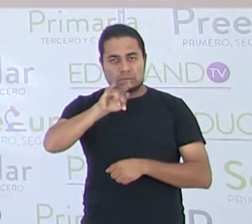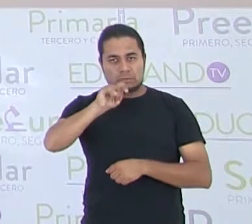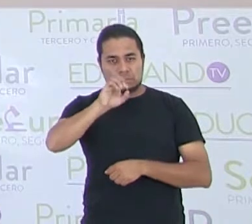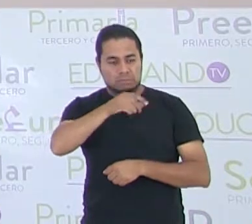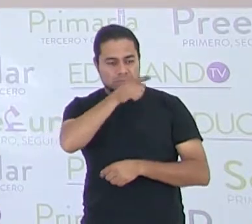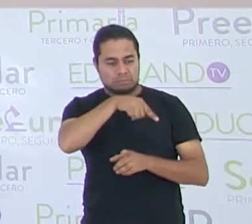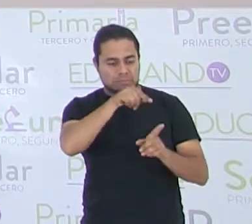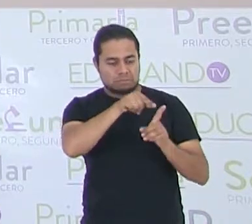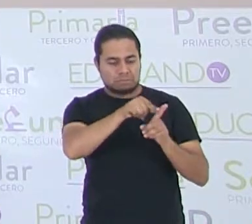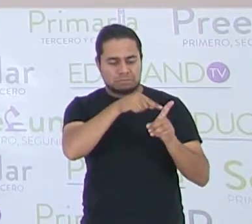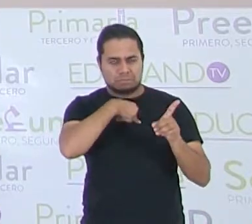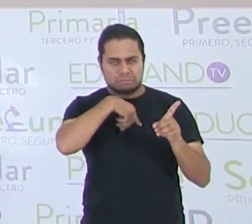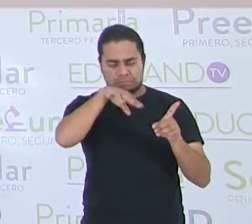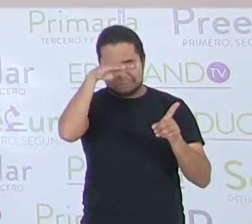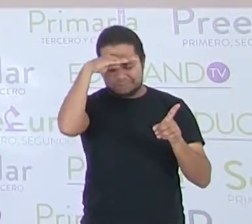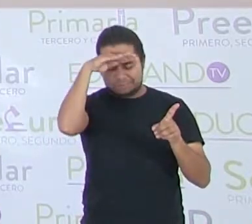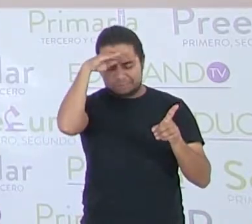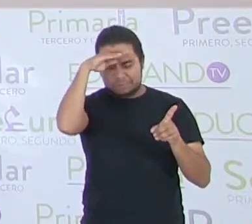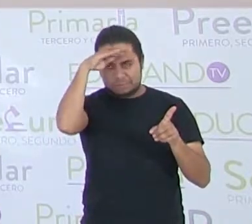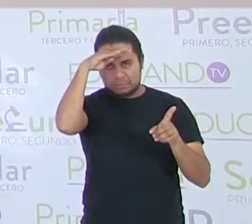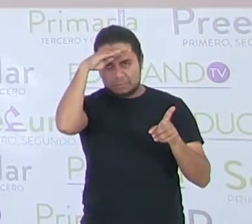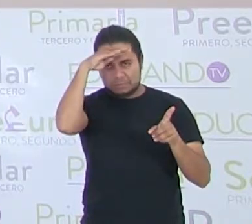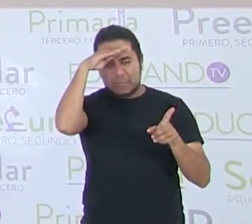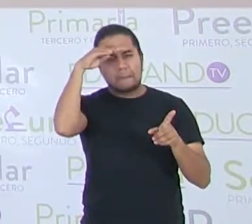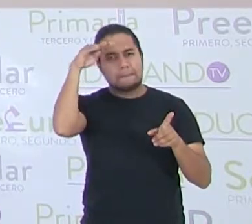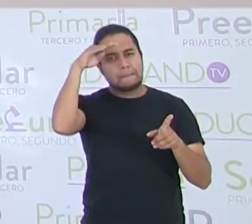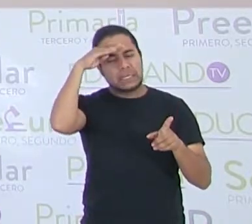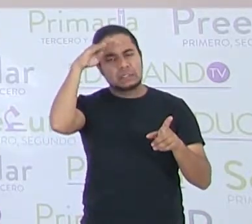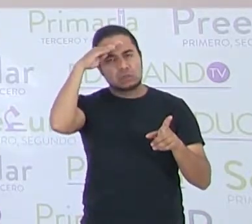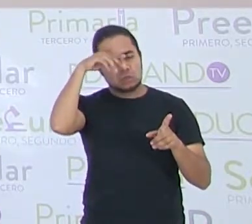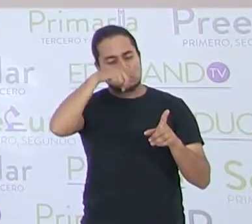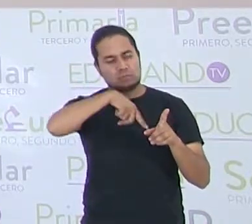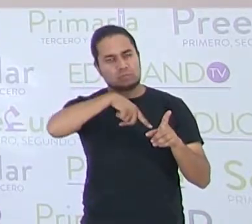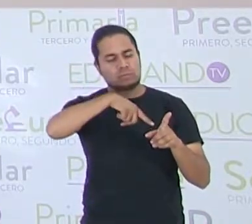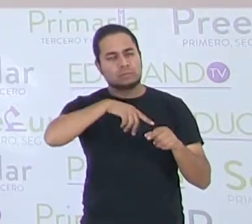pensó, Paquito